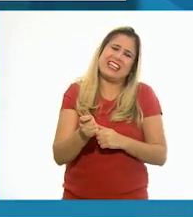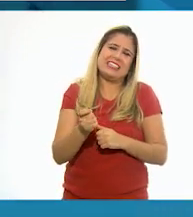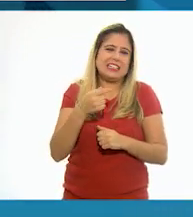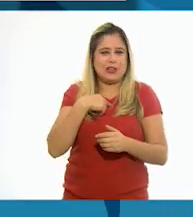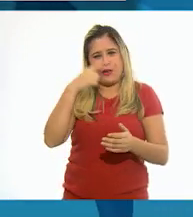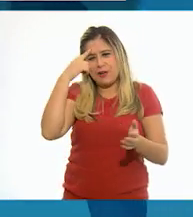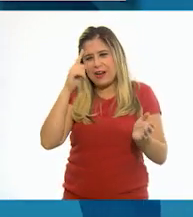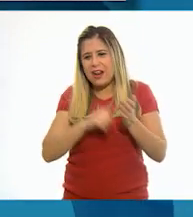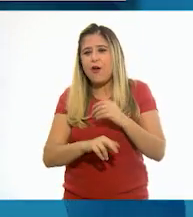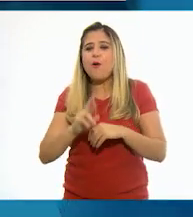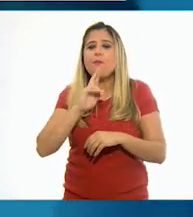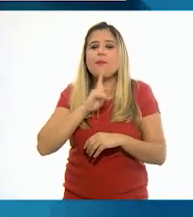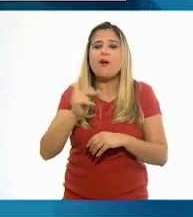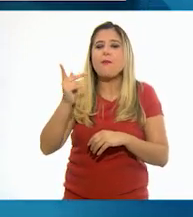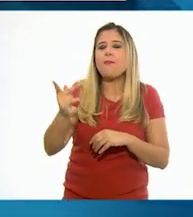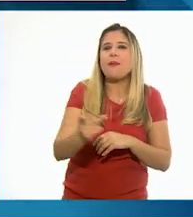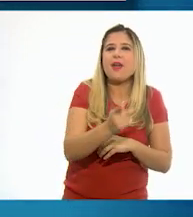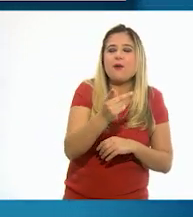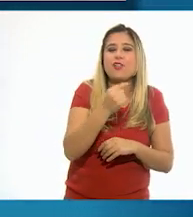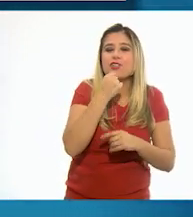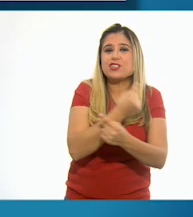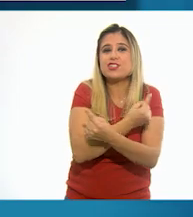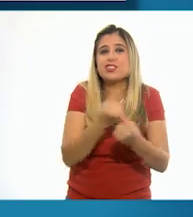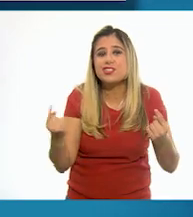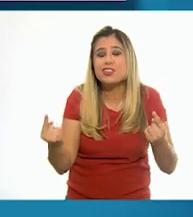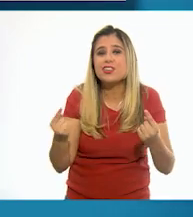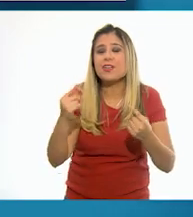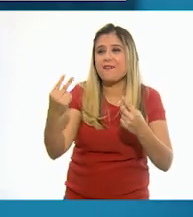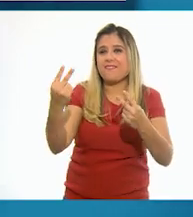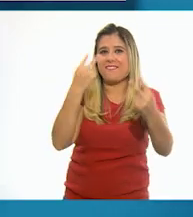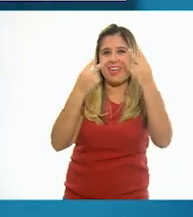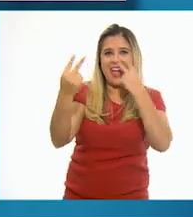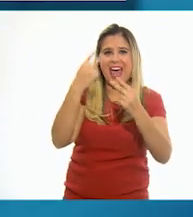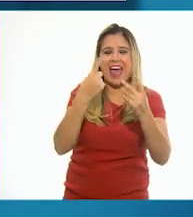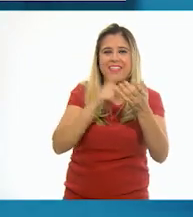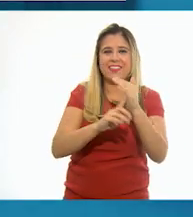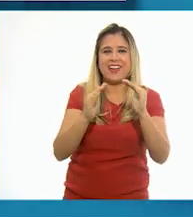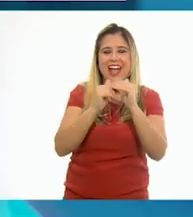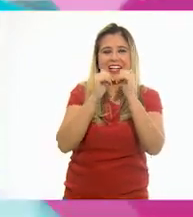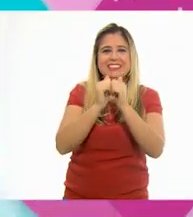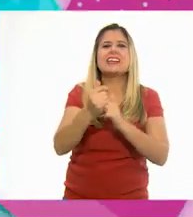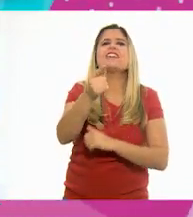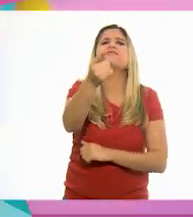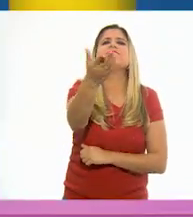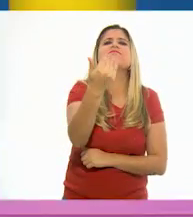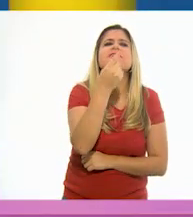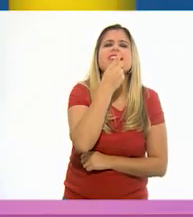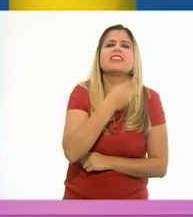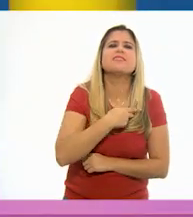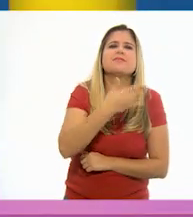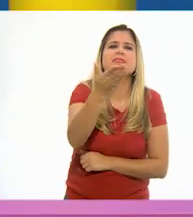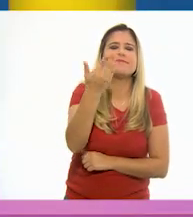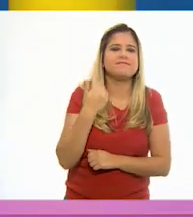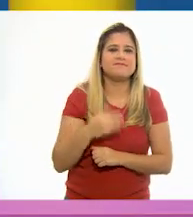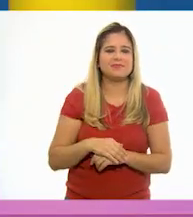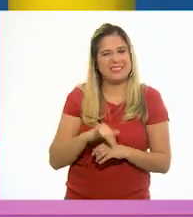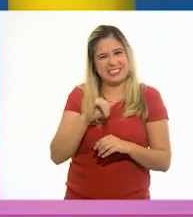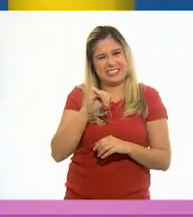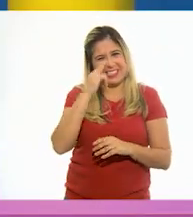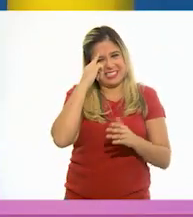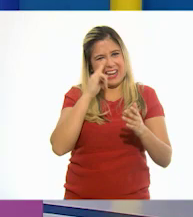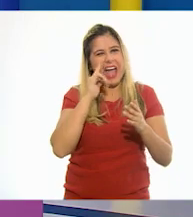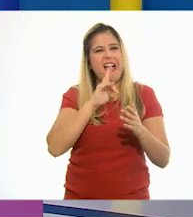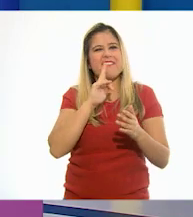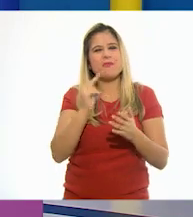ser mejor que le preguntemos a las niñas y a los niños que nos ven desde sus casas. ¿Qué les parece? Yo creo que sí, Rolita.